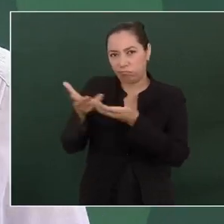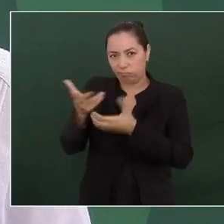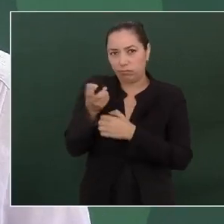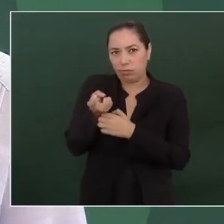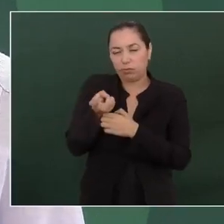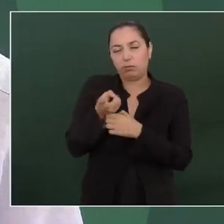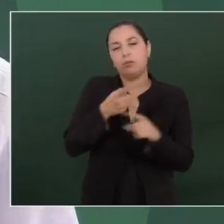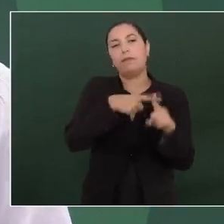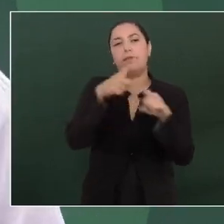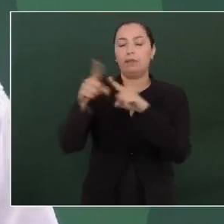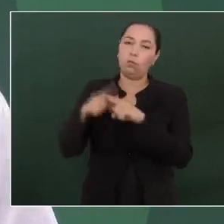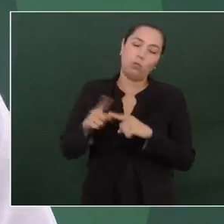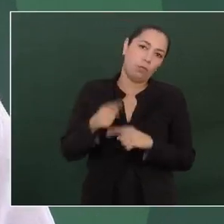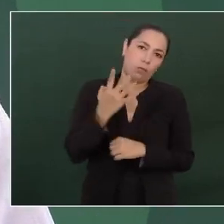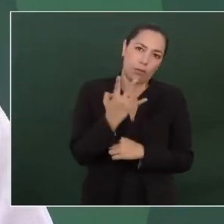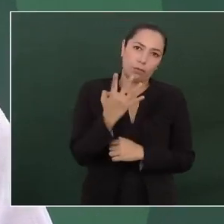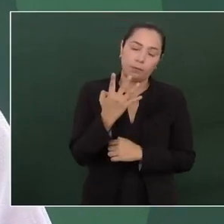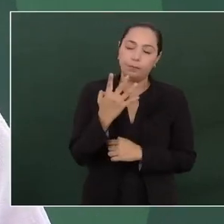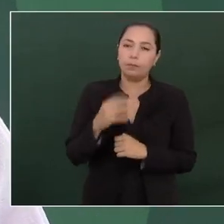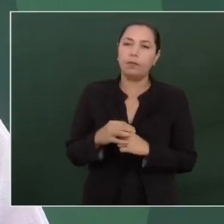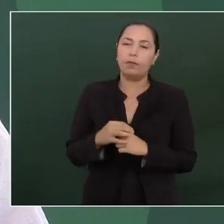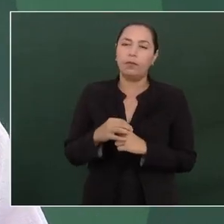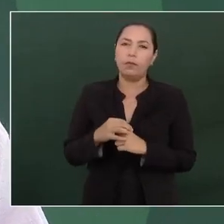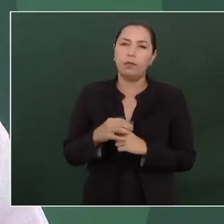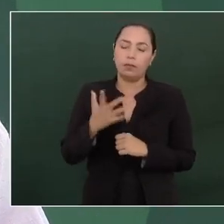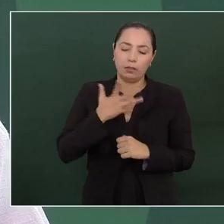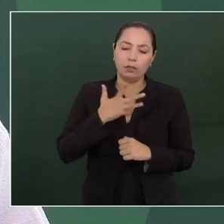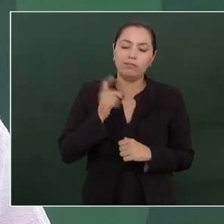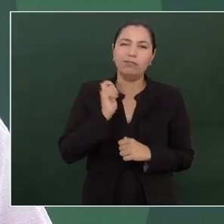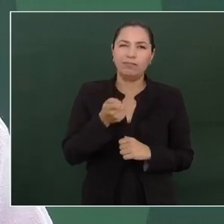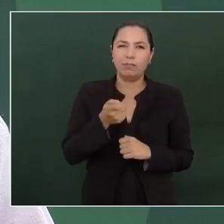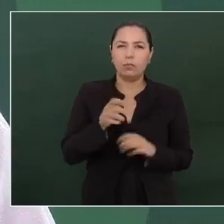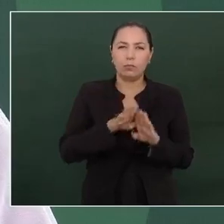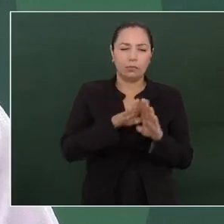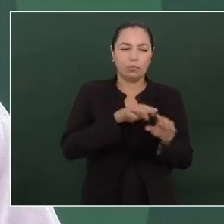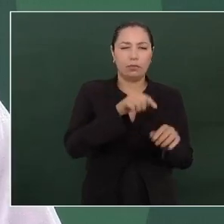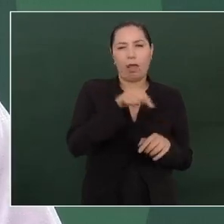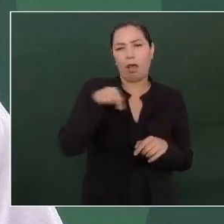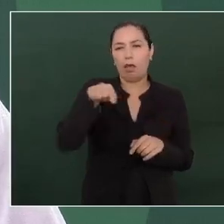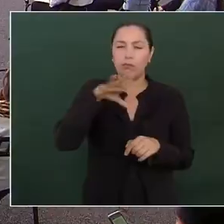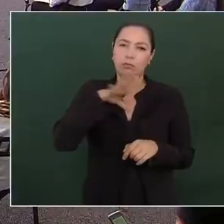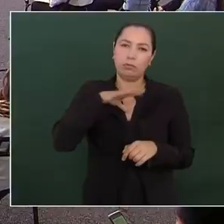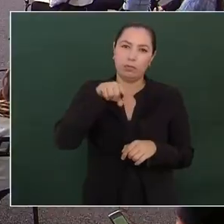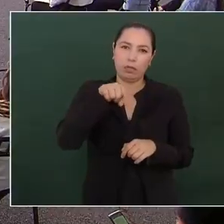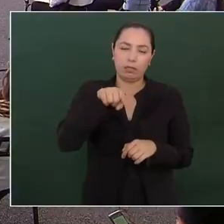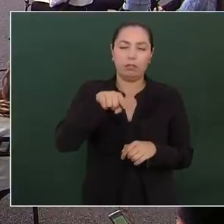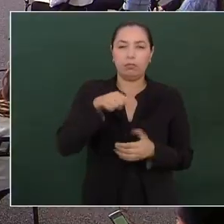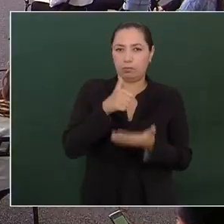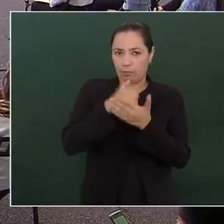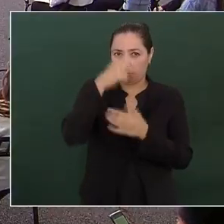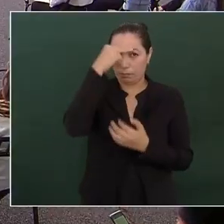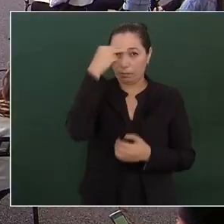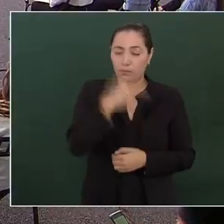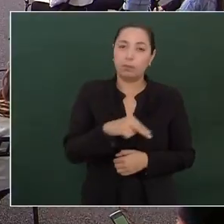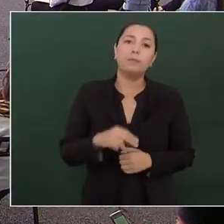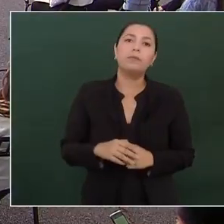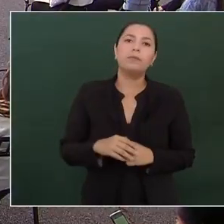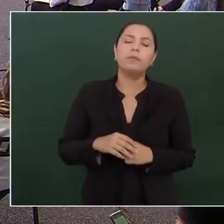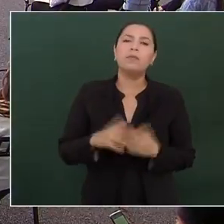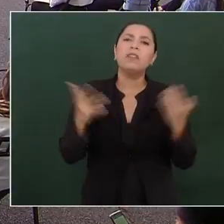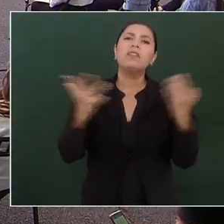Distintos tribunales colegiados ubicados o con residencia en la Ciudad de México. Lo que se